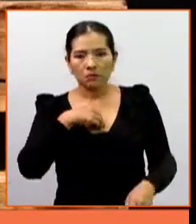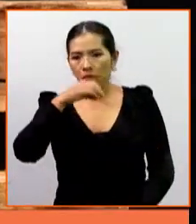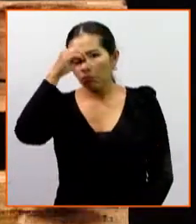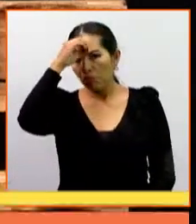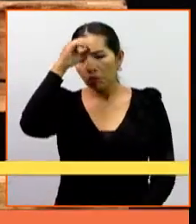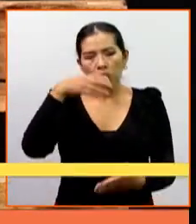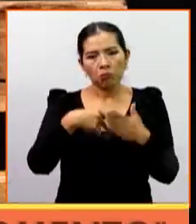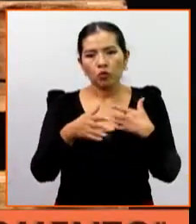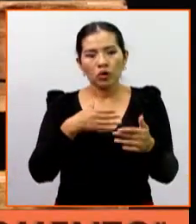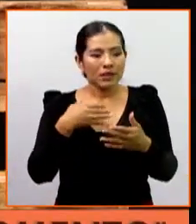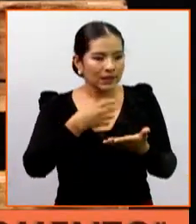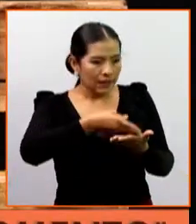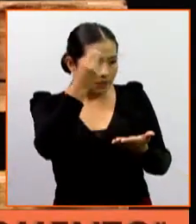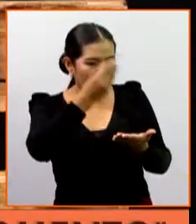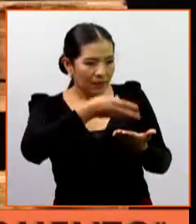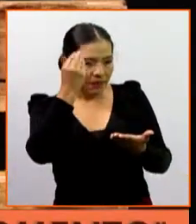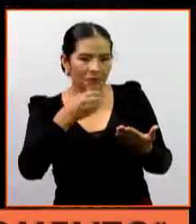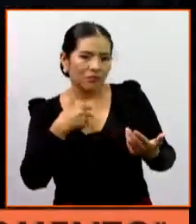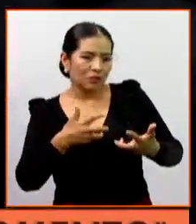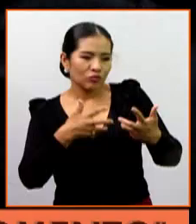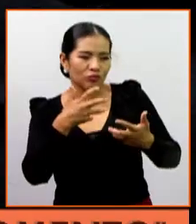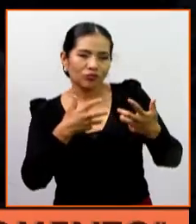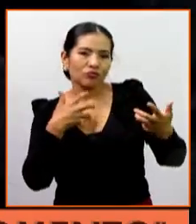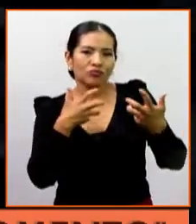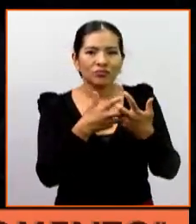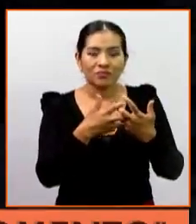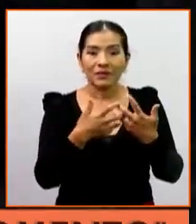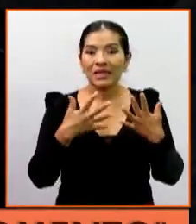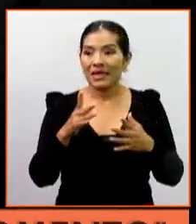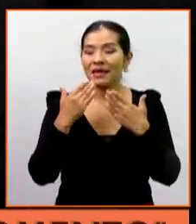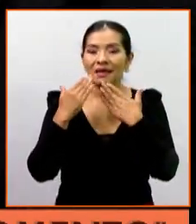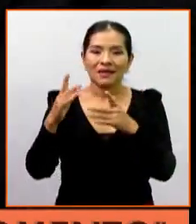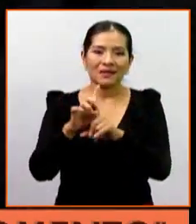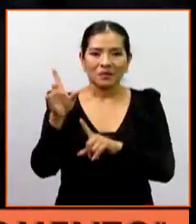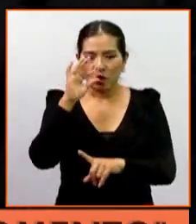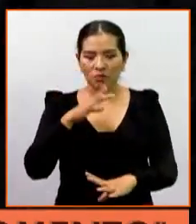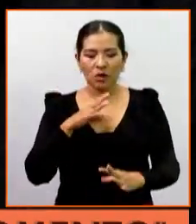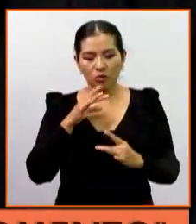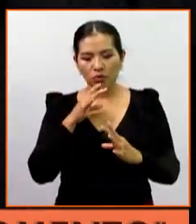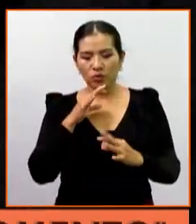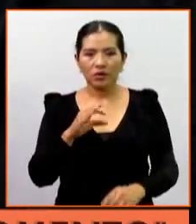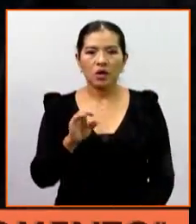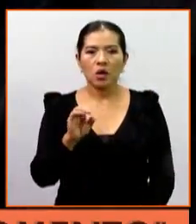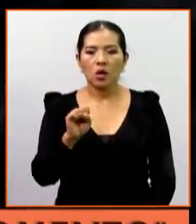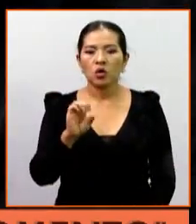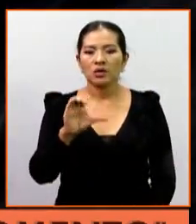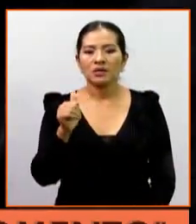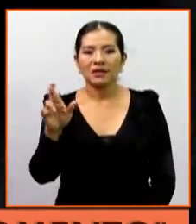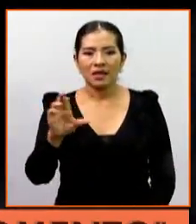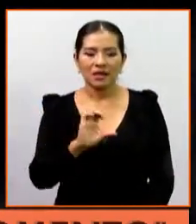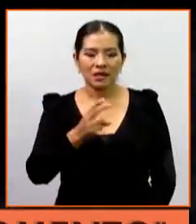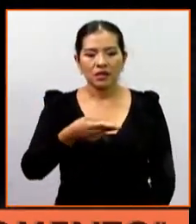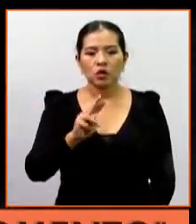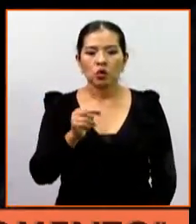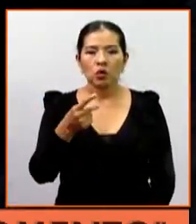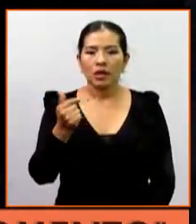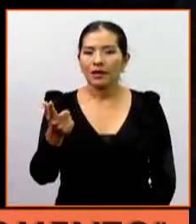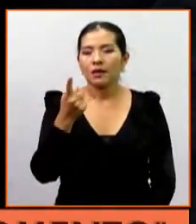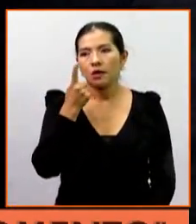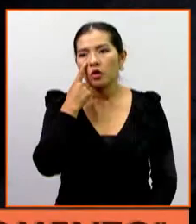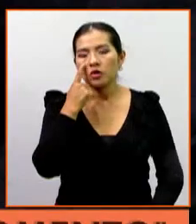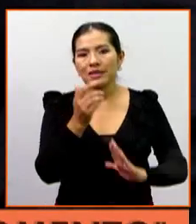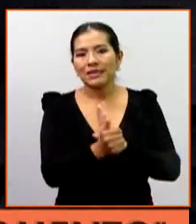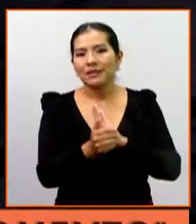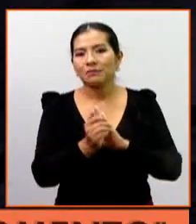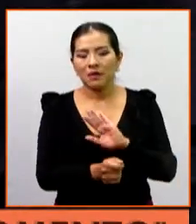todo. Hemos tenido también ahí un transformador humano que se llama Oscar Chungara, que es el flautista de mi banda, que maneja el lenguaje flamenco y el